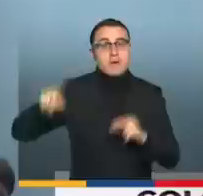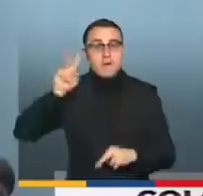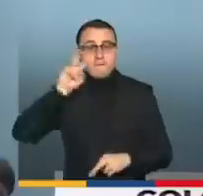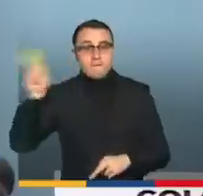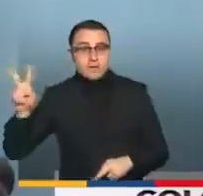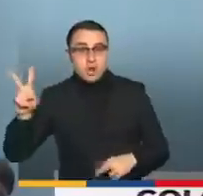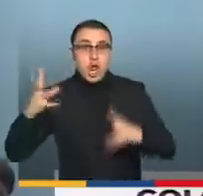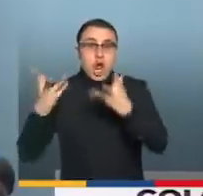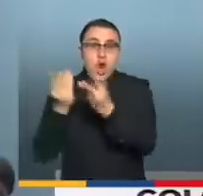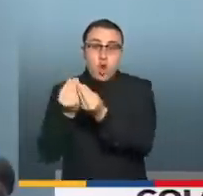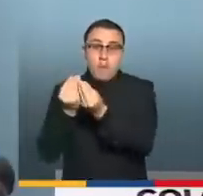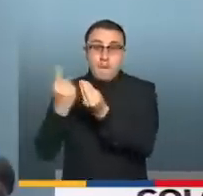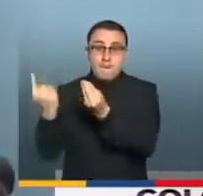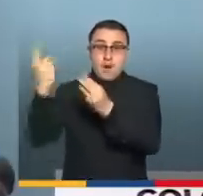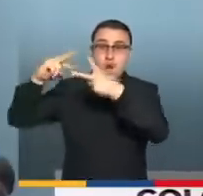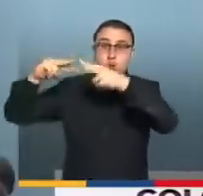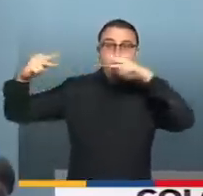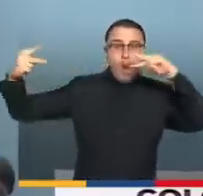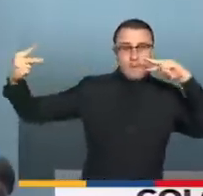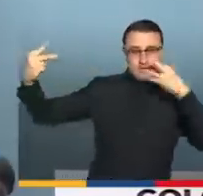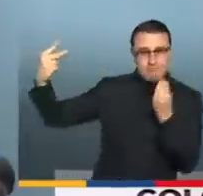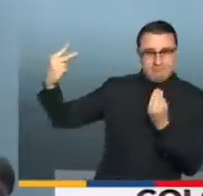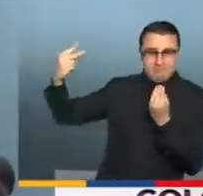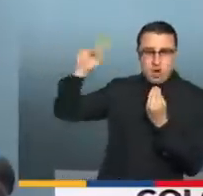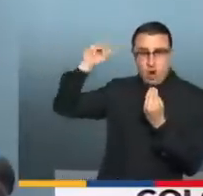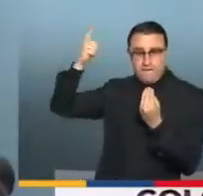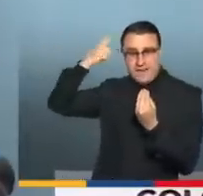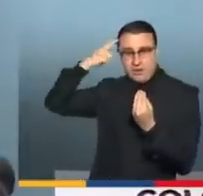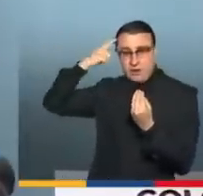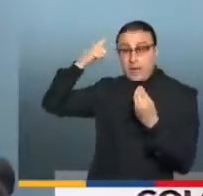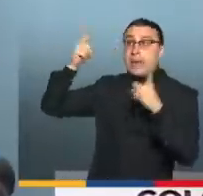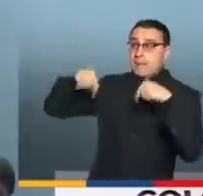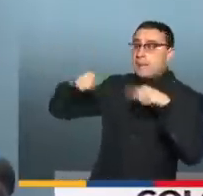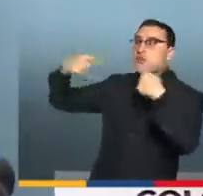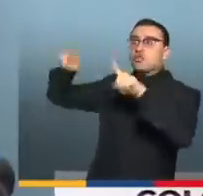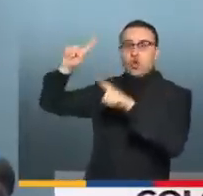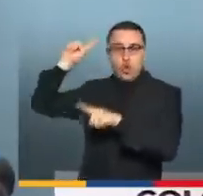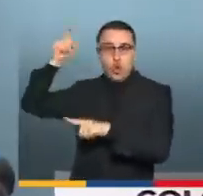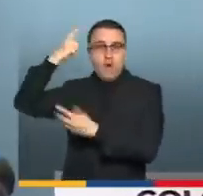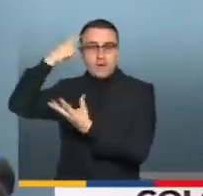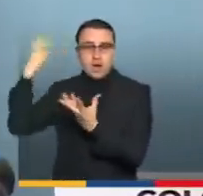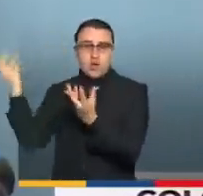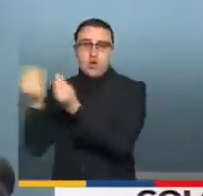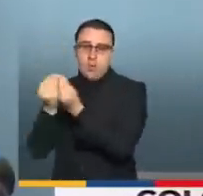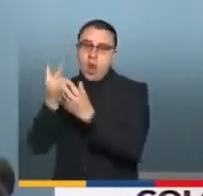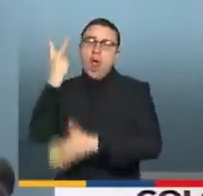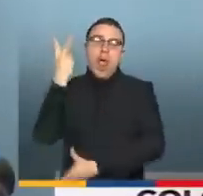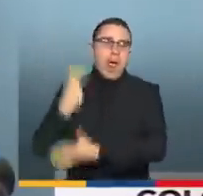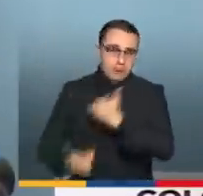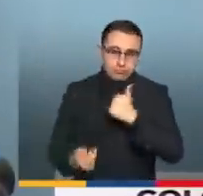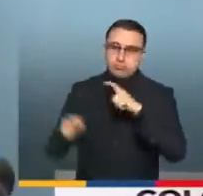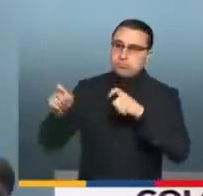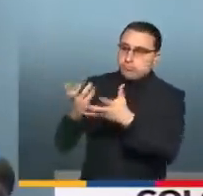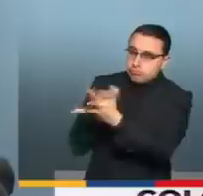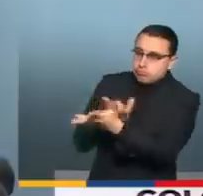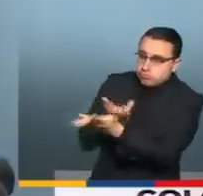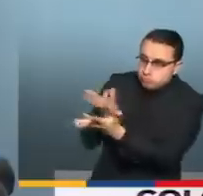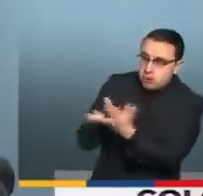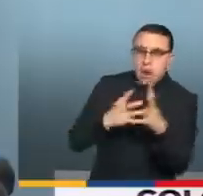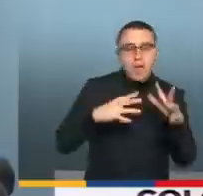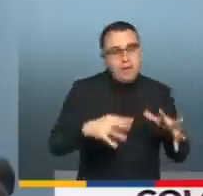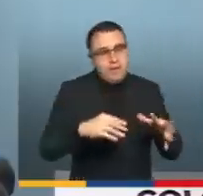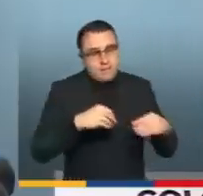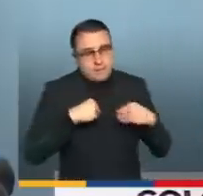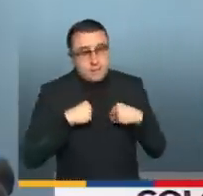la oposición venezolana como por su gobierno, pero sobre todo